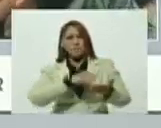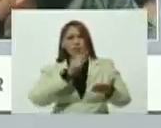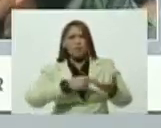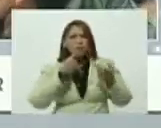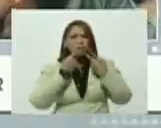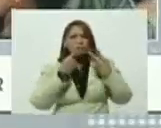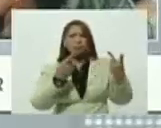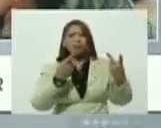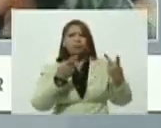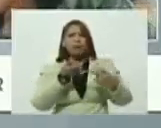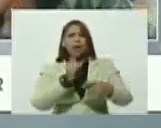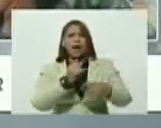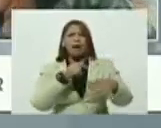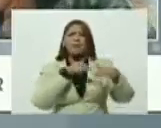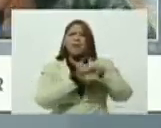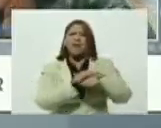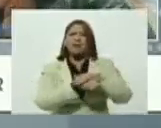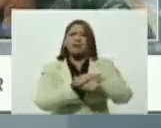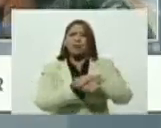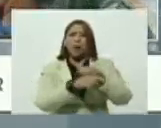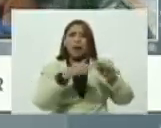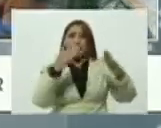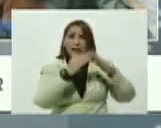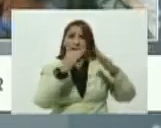publicó, y que estaba en el Palacio de Gobierno,